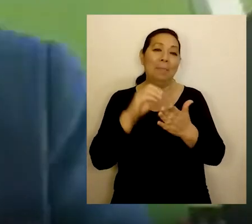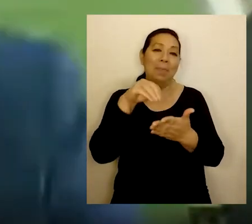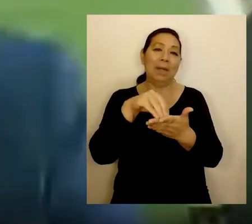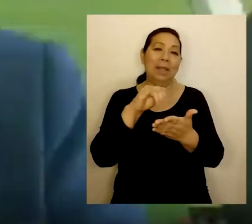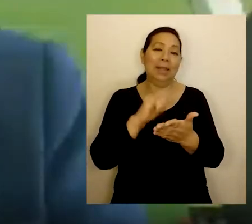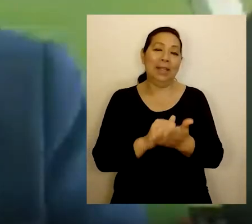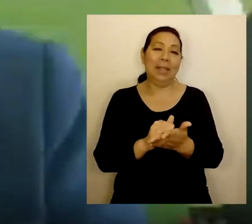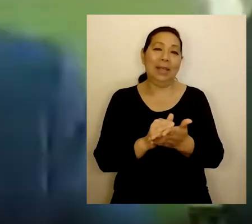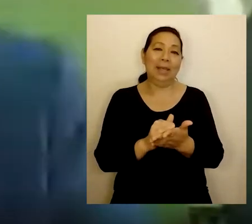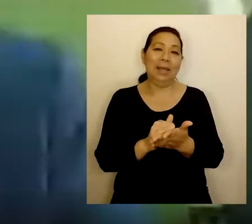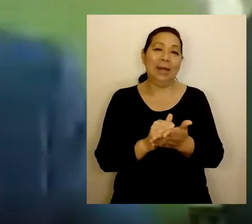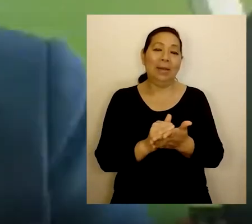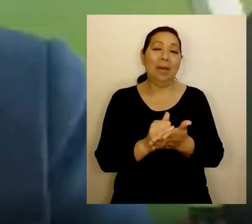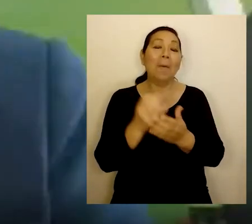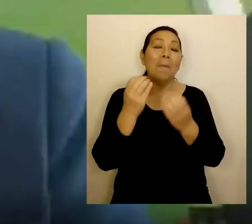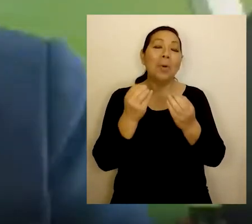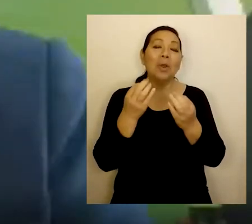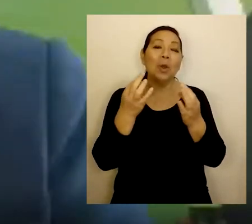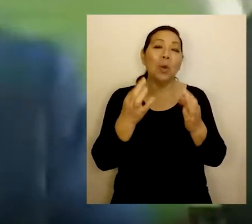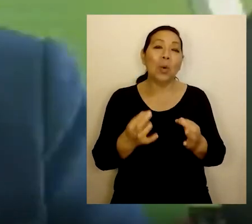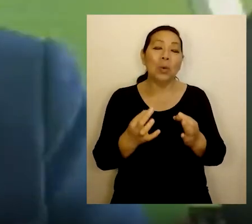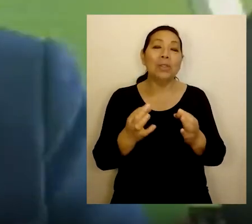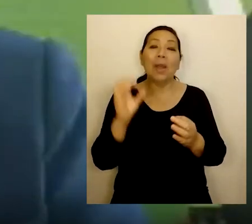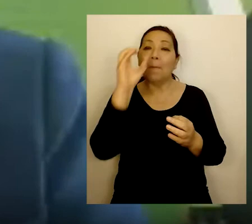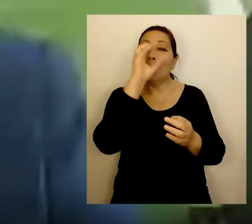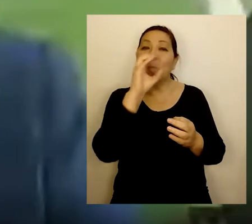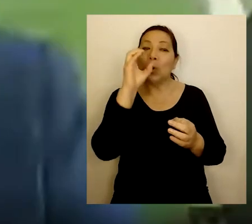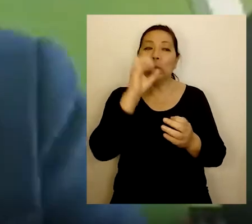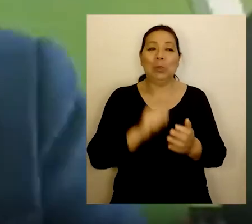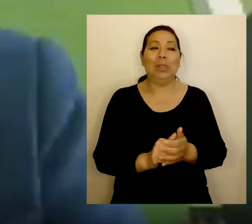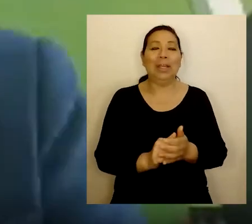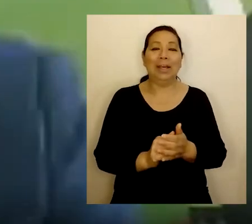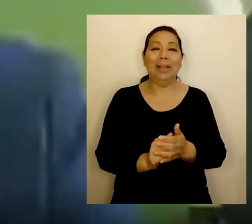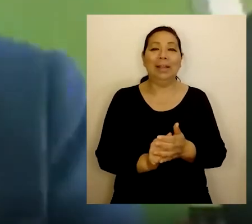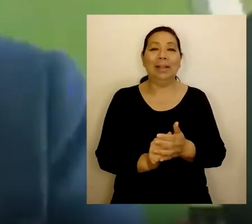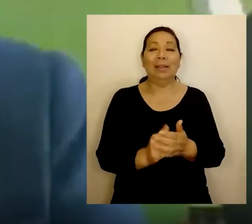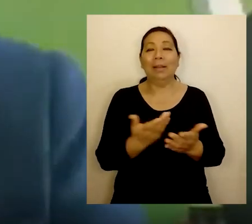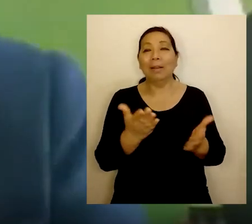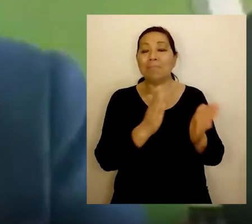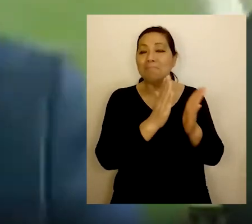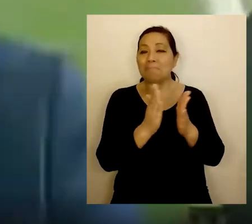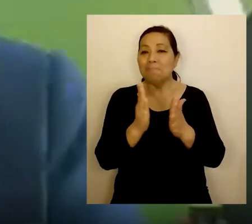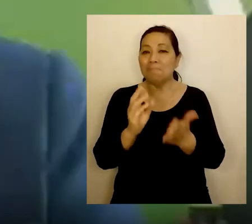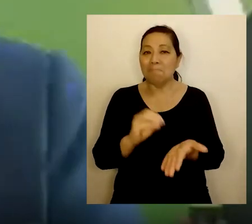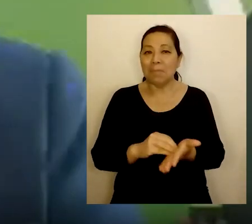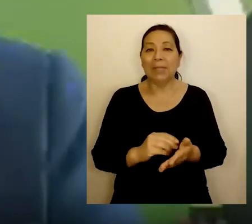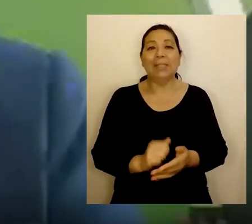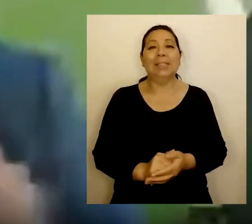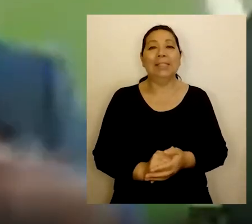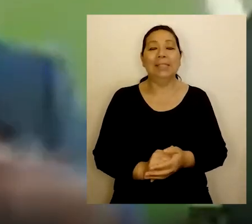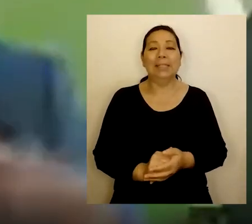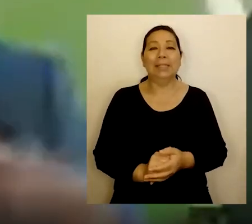por el fiscal, pero porque justamente se trata de buscar evitar ese tipo de arbitrariedades.